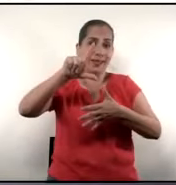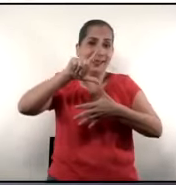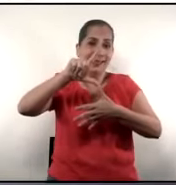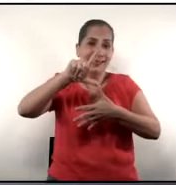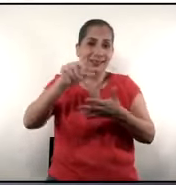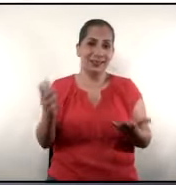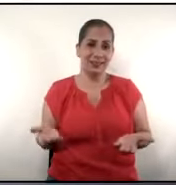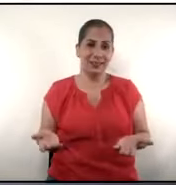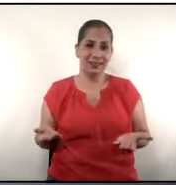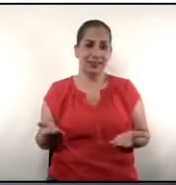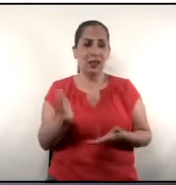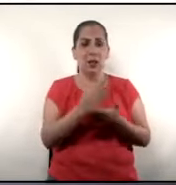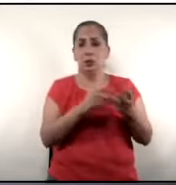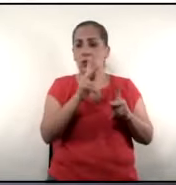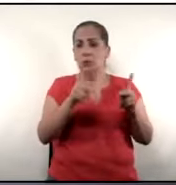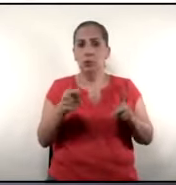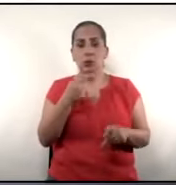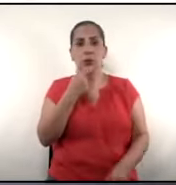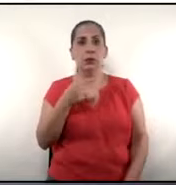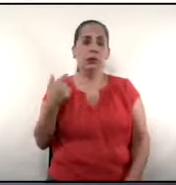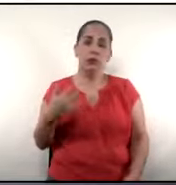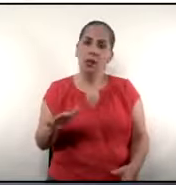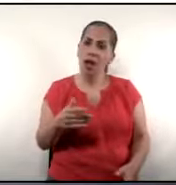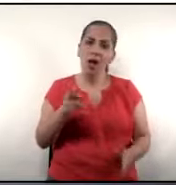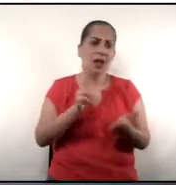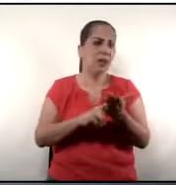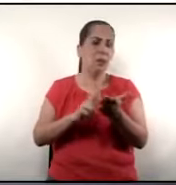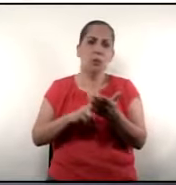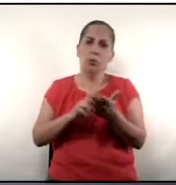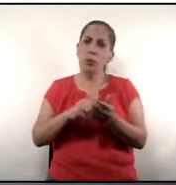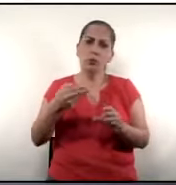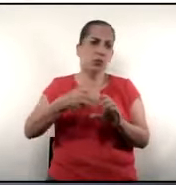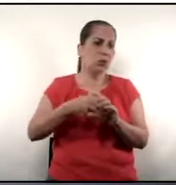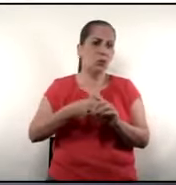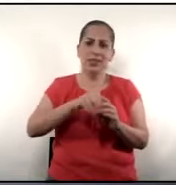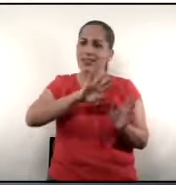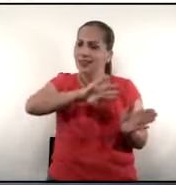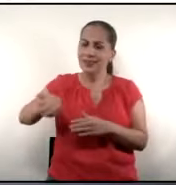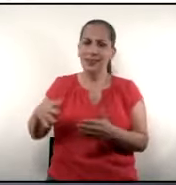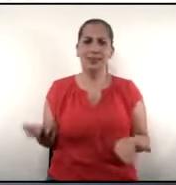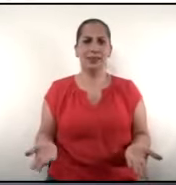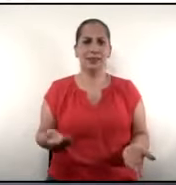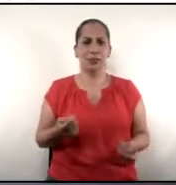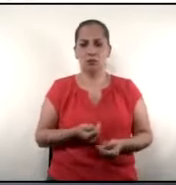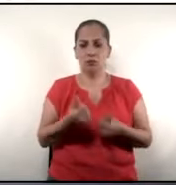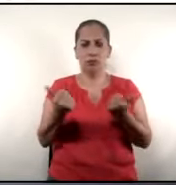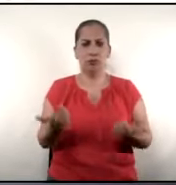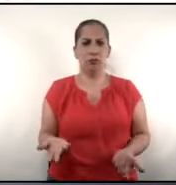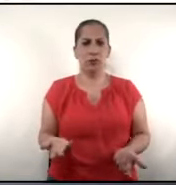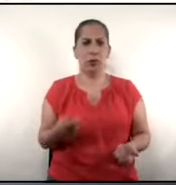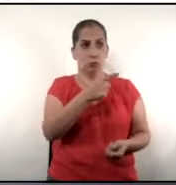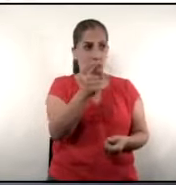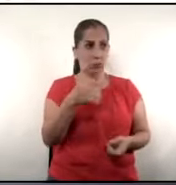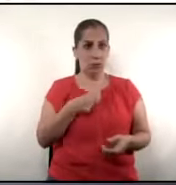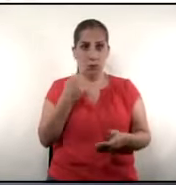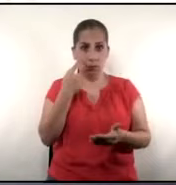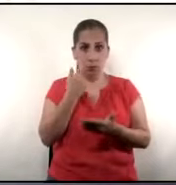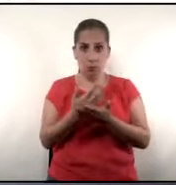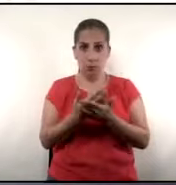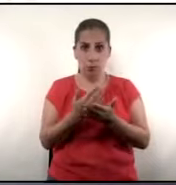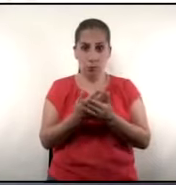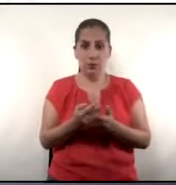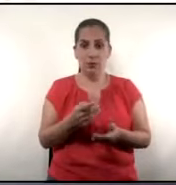claman por la urgencia de quitar el impuesto impuestos a la gasolina. Usted ha hecho varias propuestas en ese sentido de quitar una